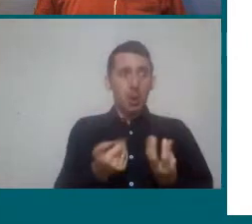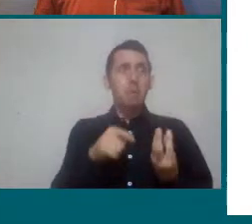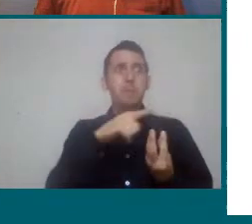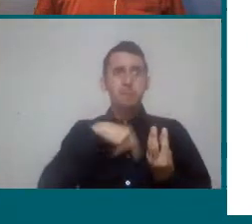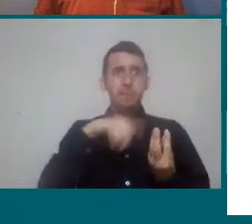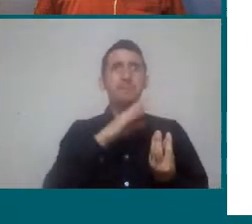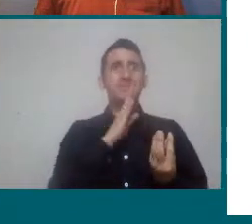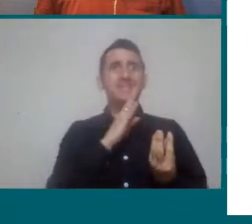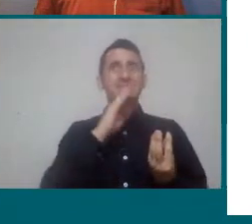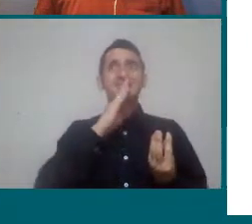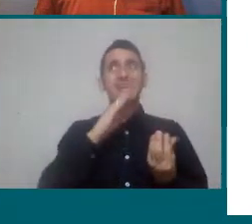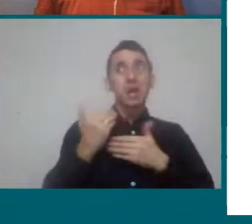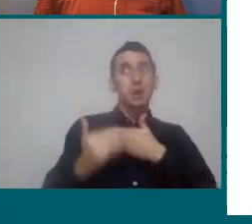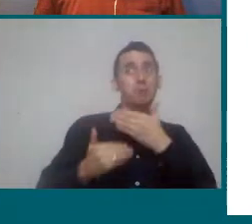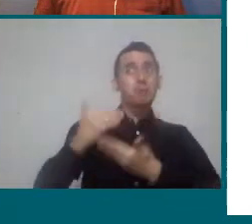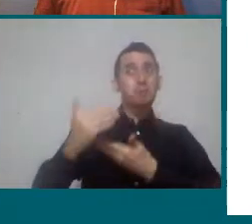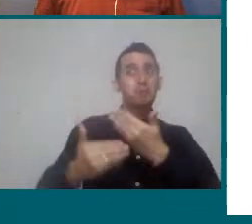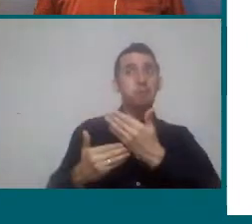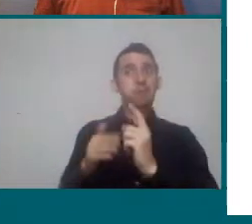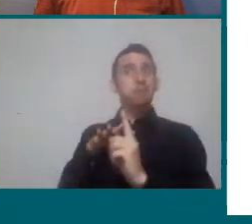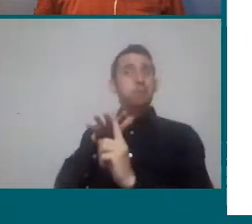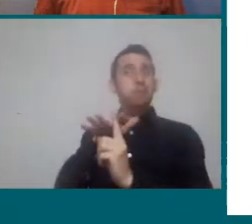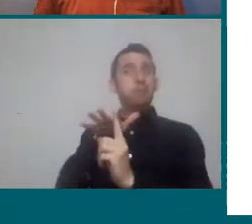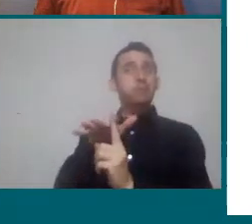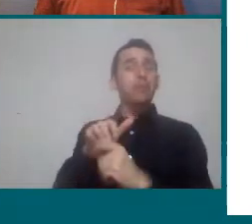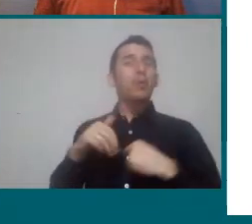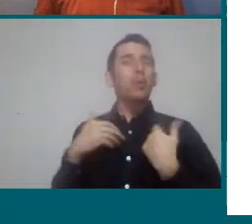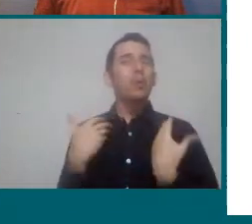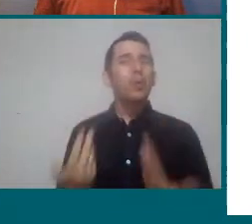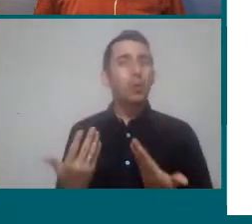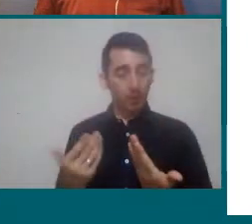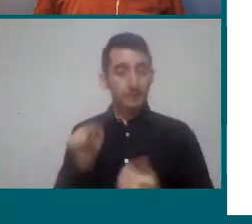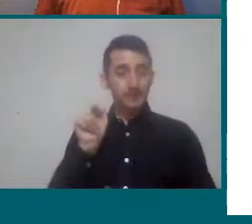para que otros procesos también se manejen desde